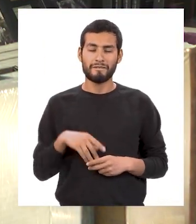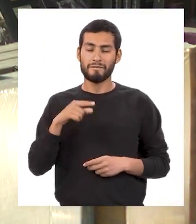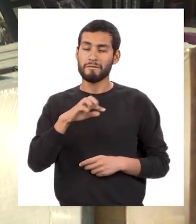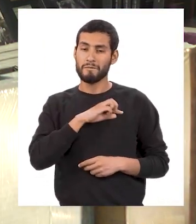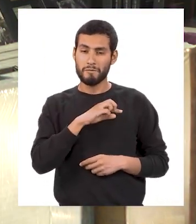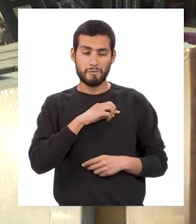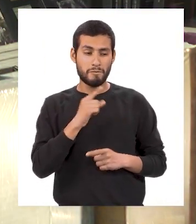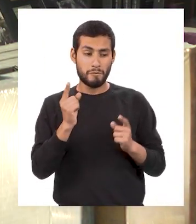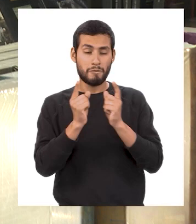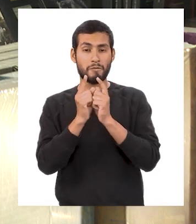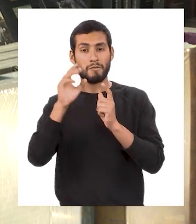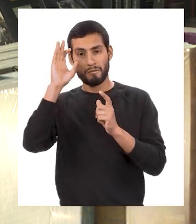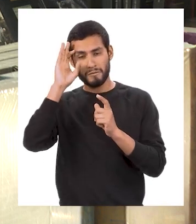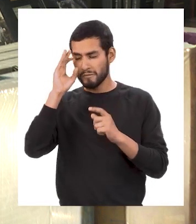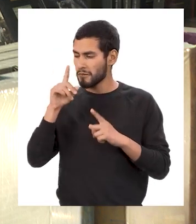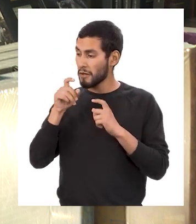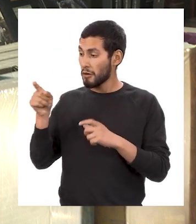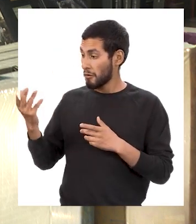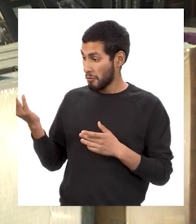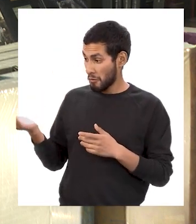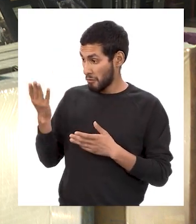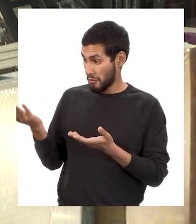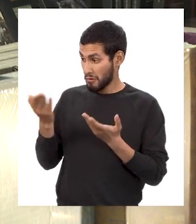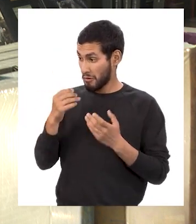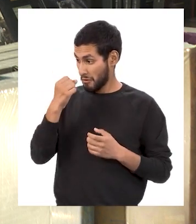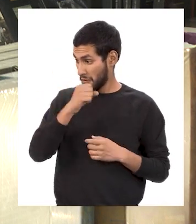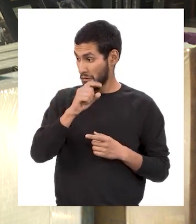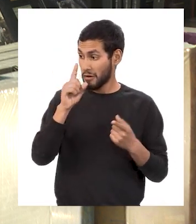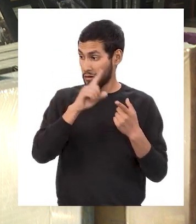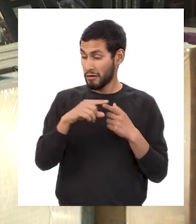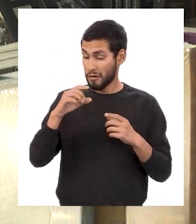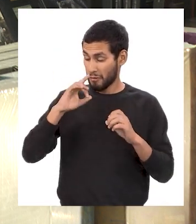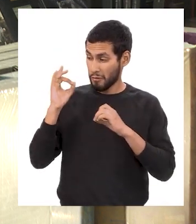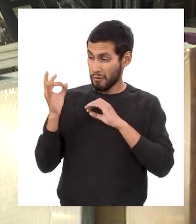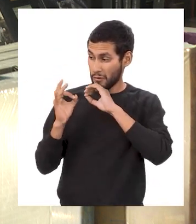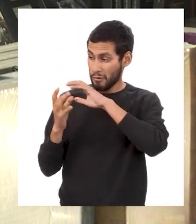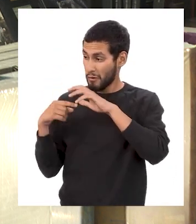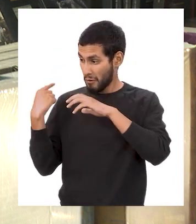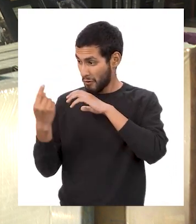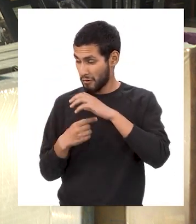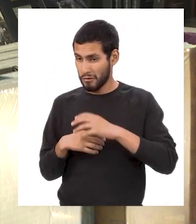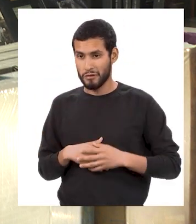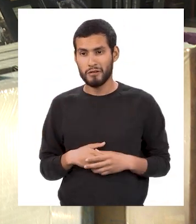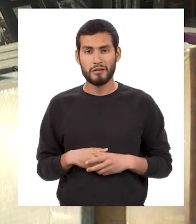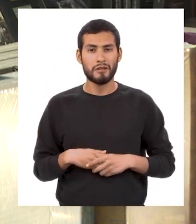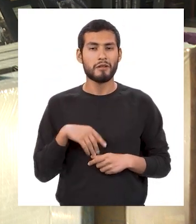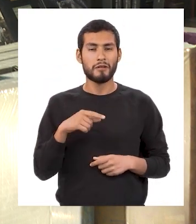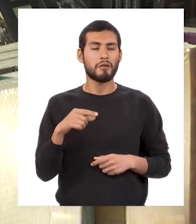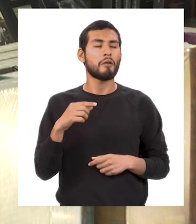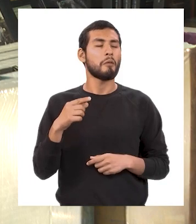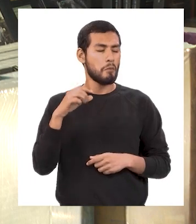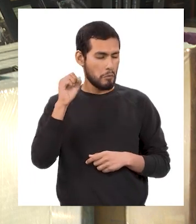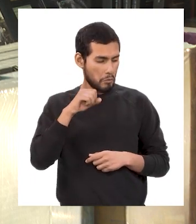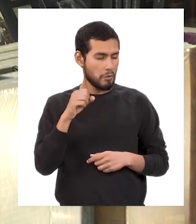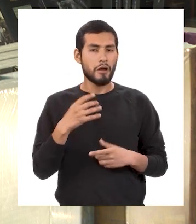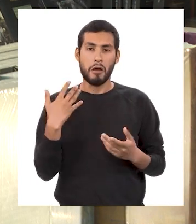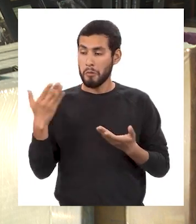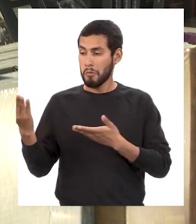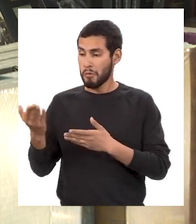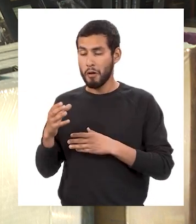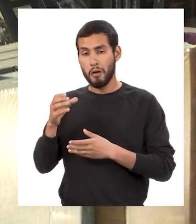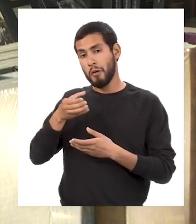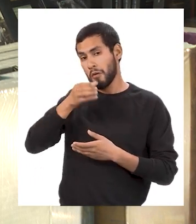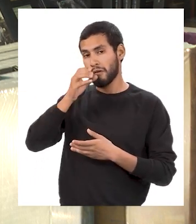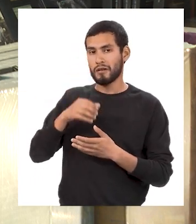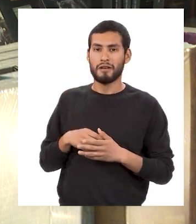Passepartout abordó a Fix y le preguntó si los acompañaría en este viaje a darle la vuelta al mundo. Él le dijo que sí y lo invitó a tomar